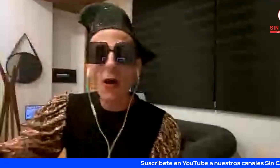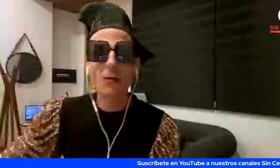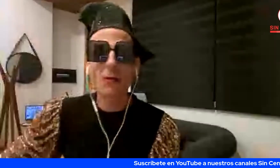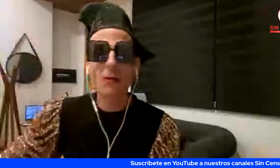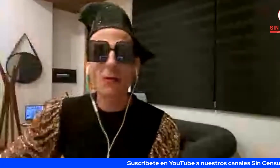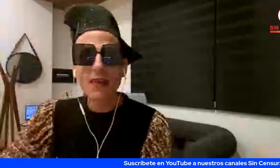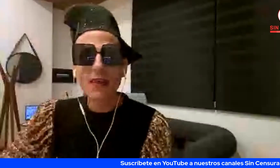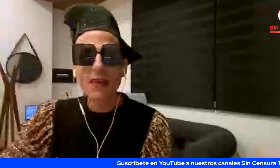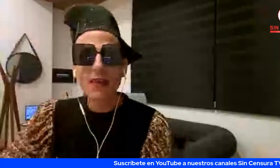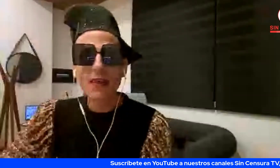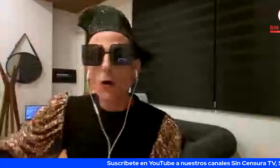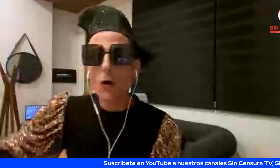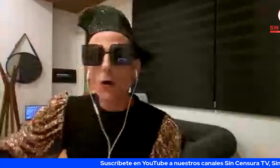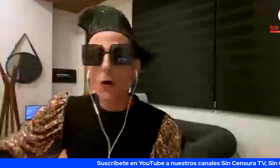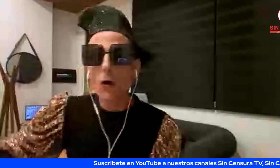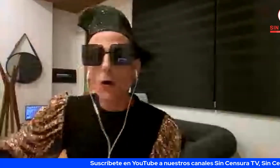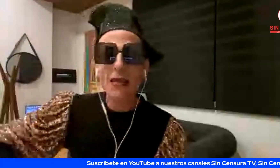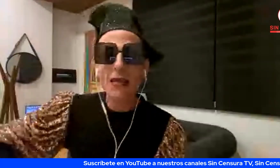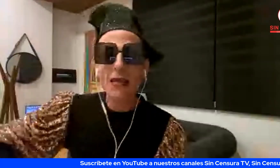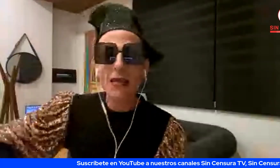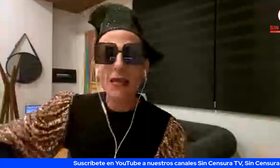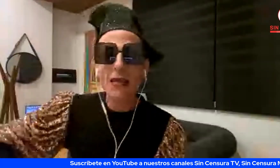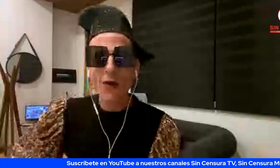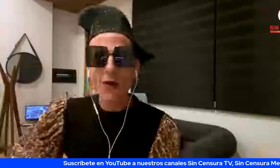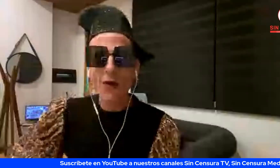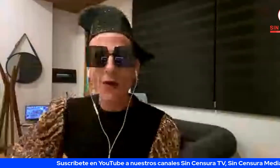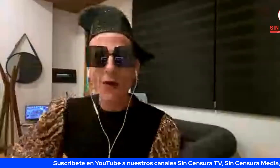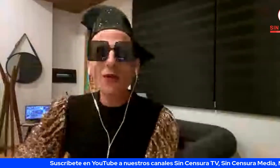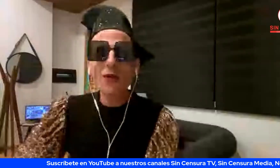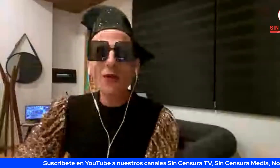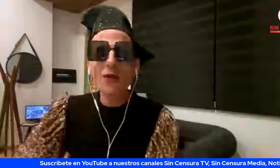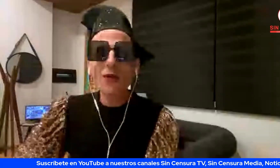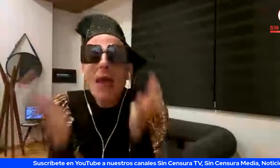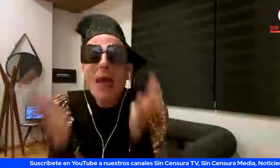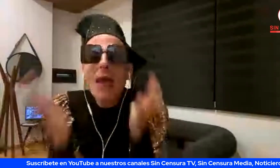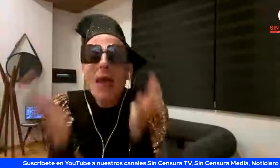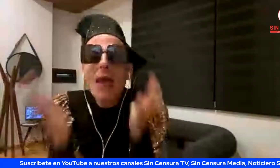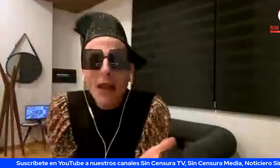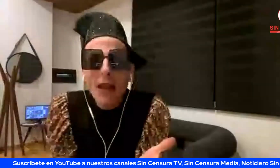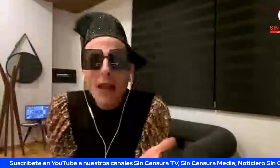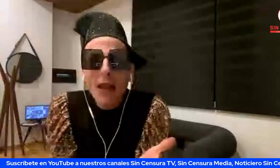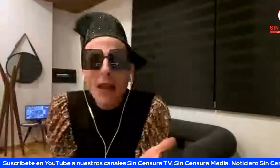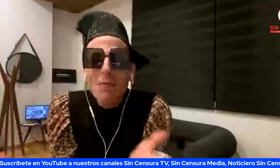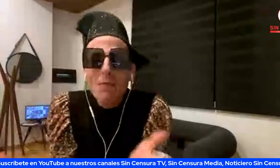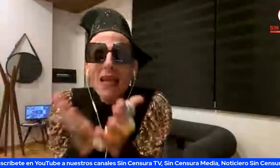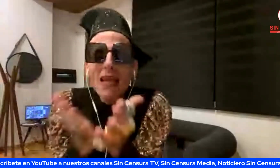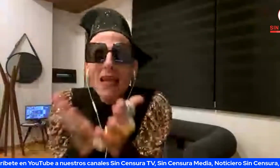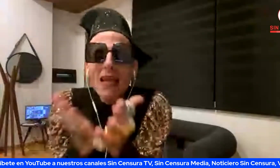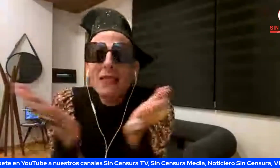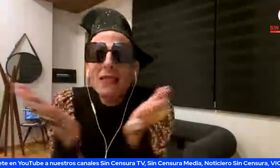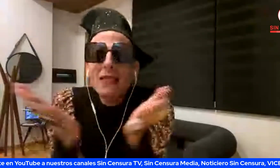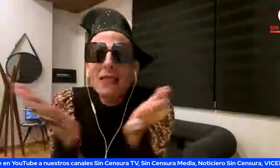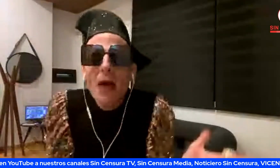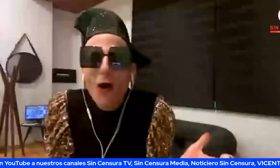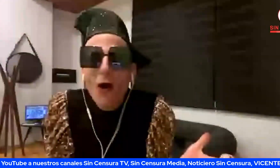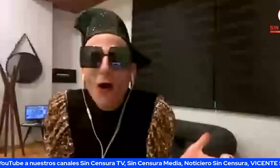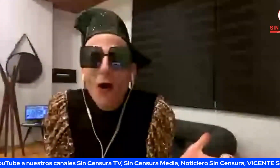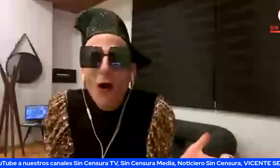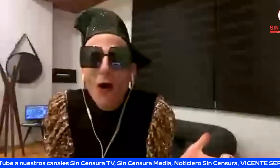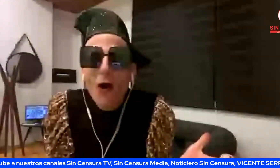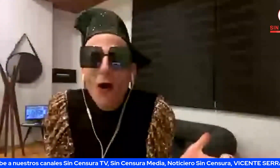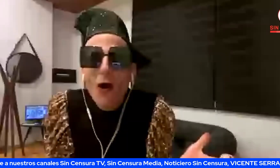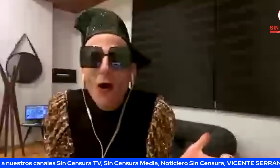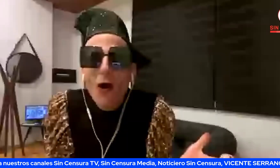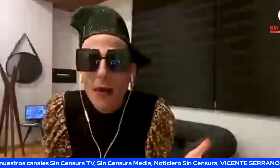de muchísima más calidad, con muchísimo más gasto. Entonces, ¿de qué me hablan? México va a ser el número